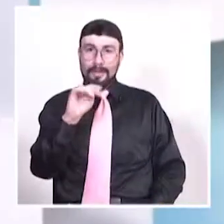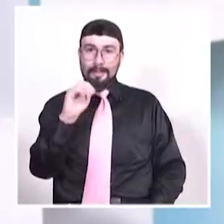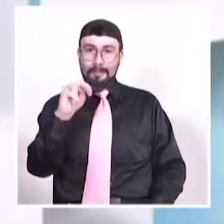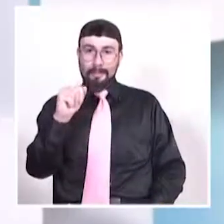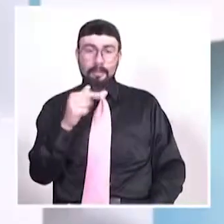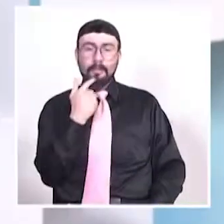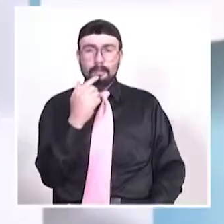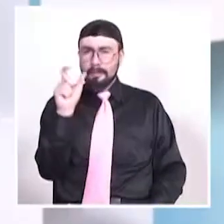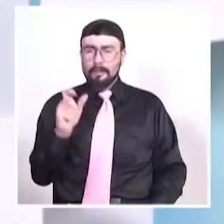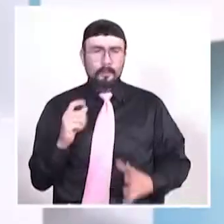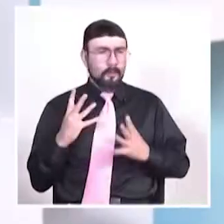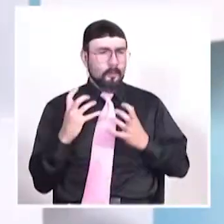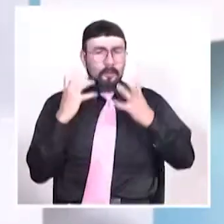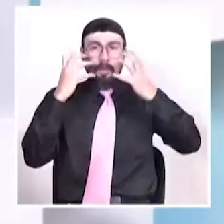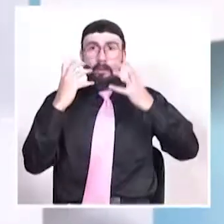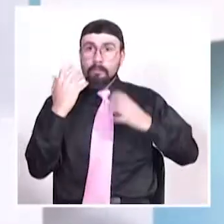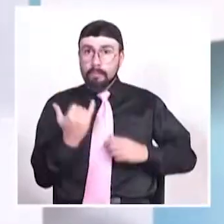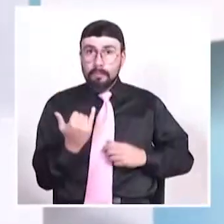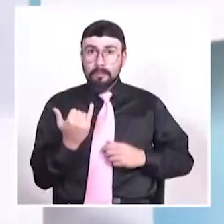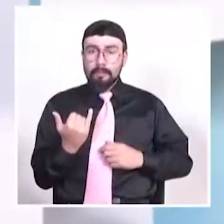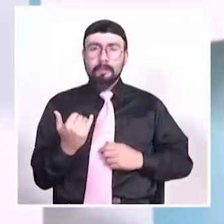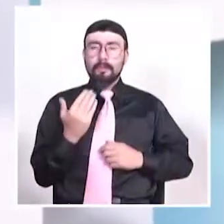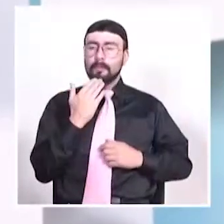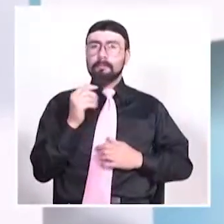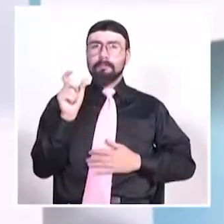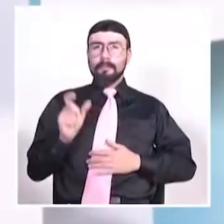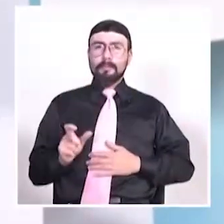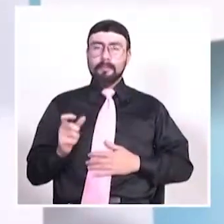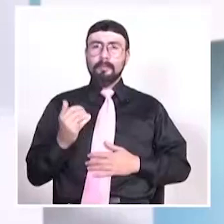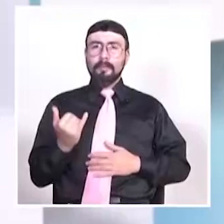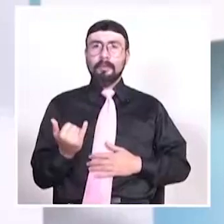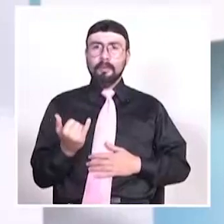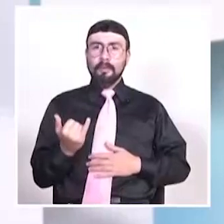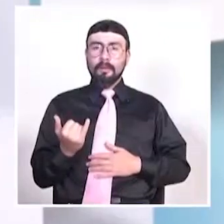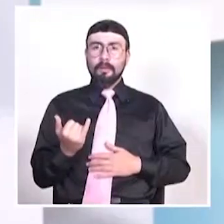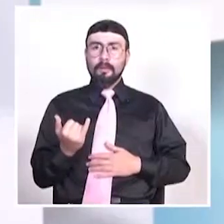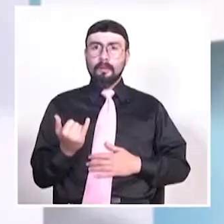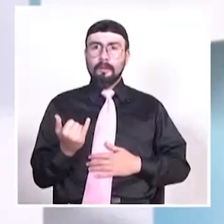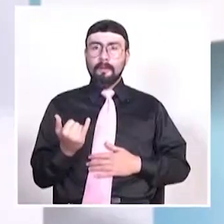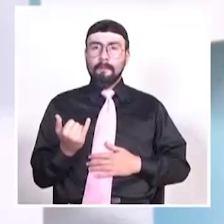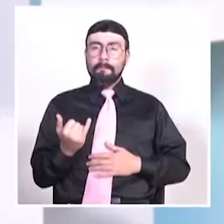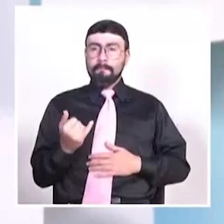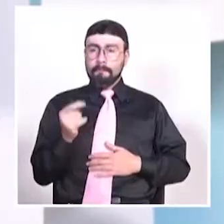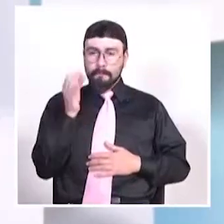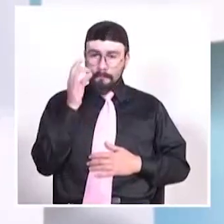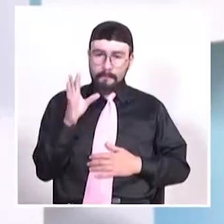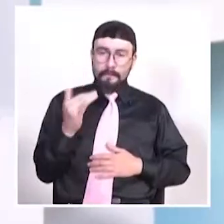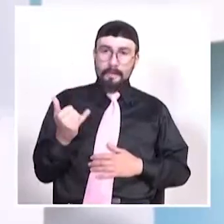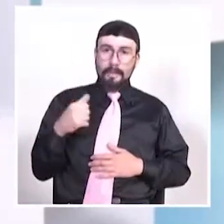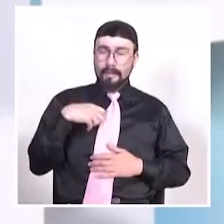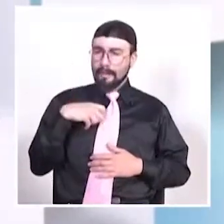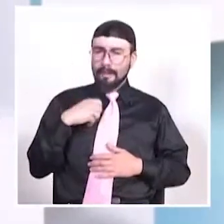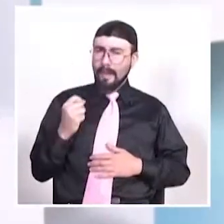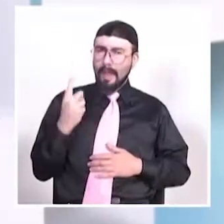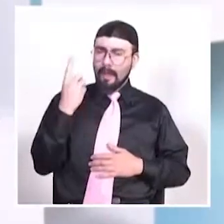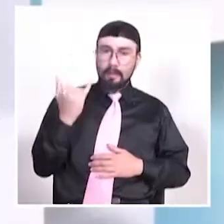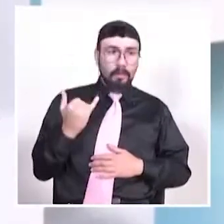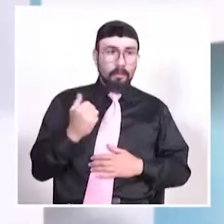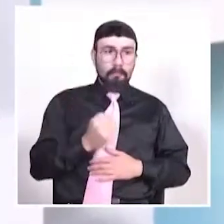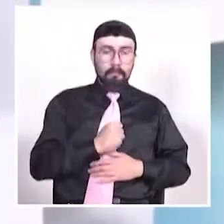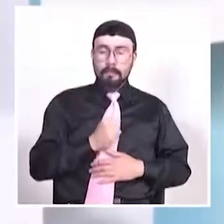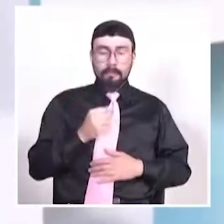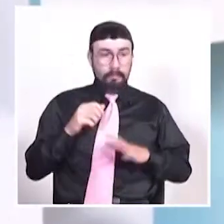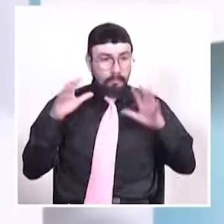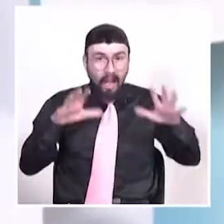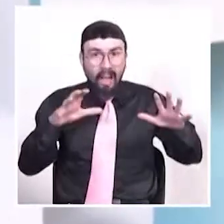el estrés mismo. Una persona que tenga en algún momento un susto.